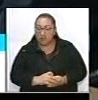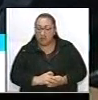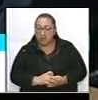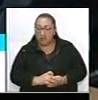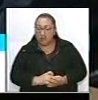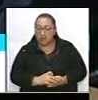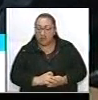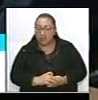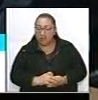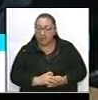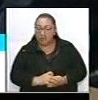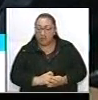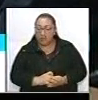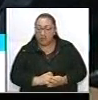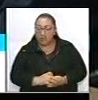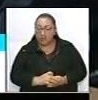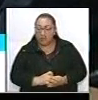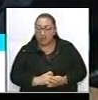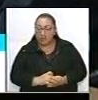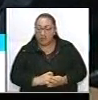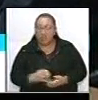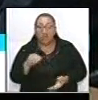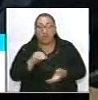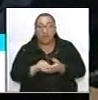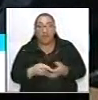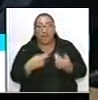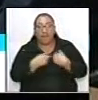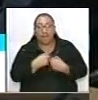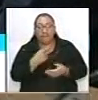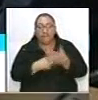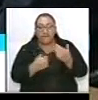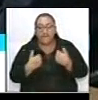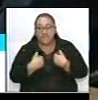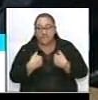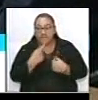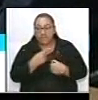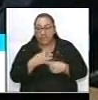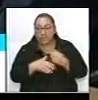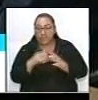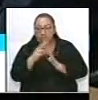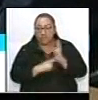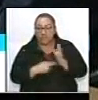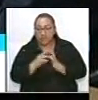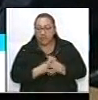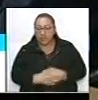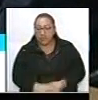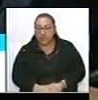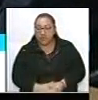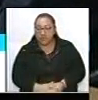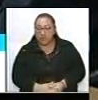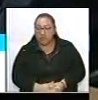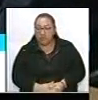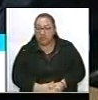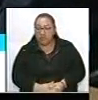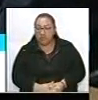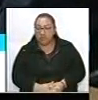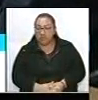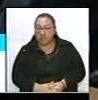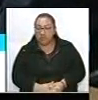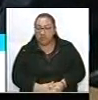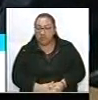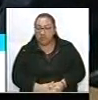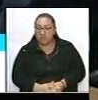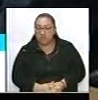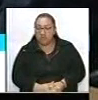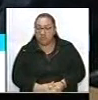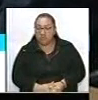establecer las funciones que debe tener y debe contener toda esta reglamentación relativa al trabajo que deben realizar los